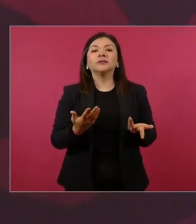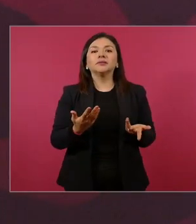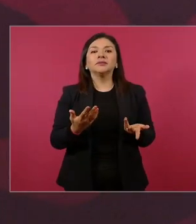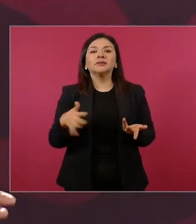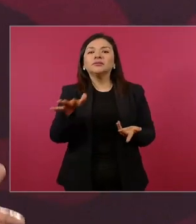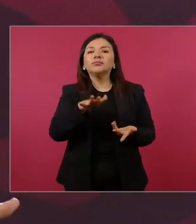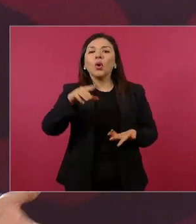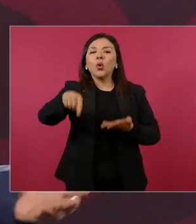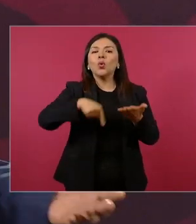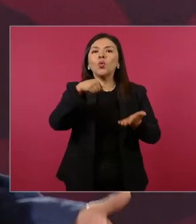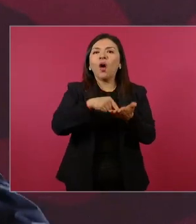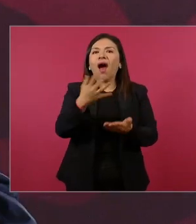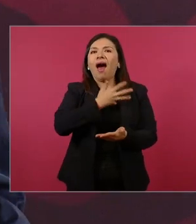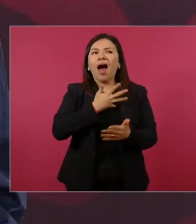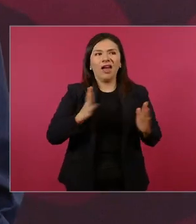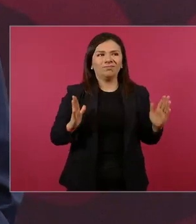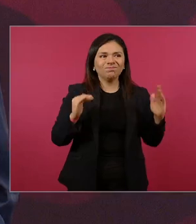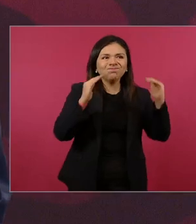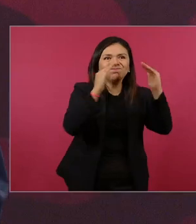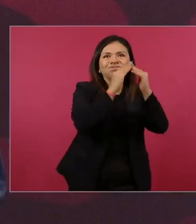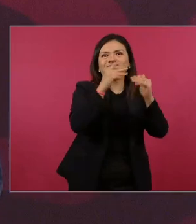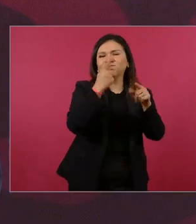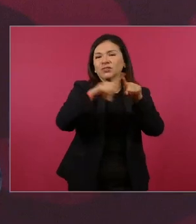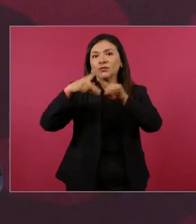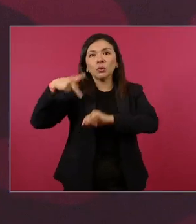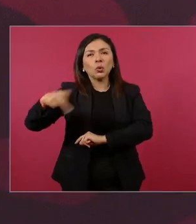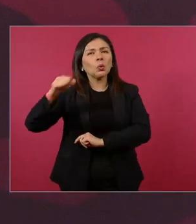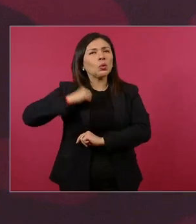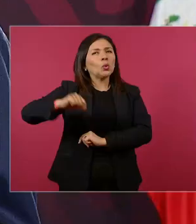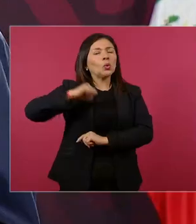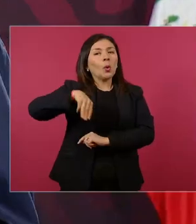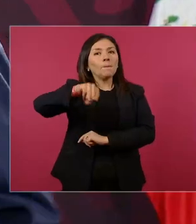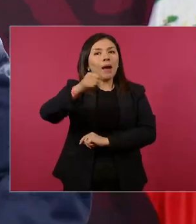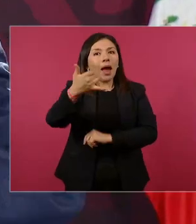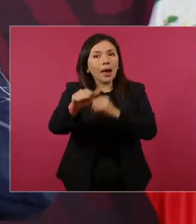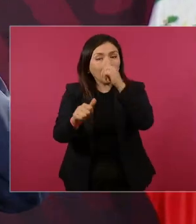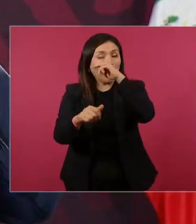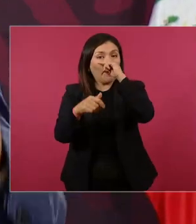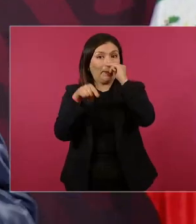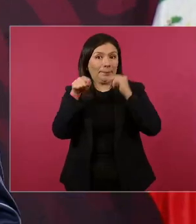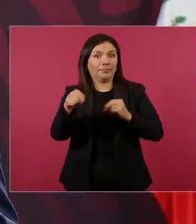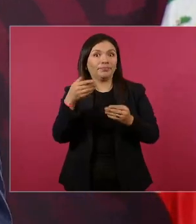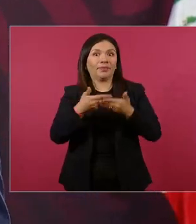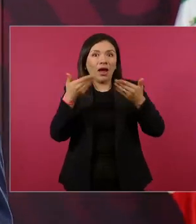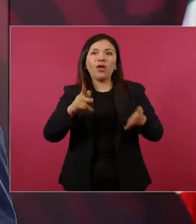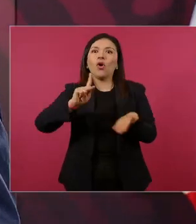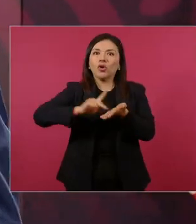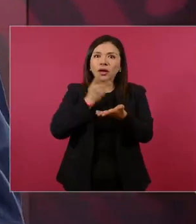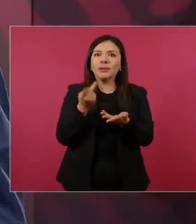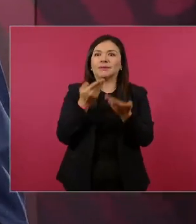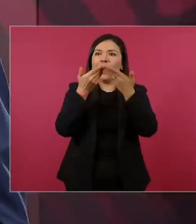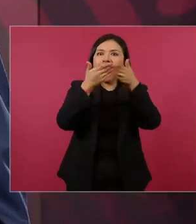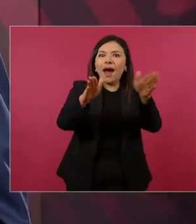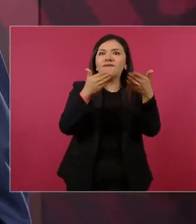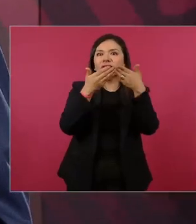las zonas arqueológicas de la gran cultura maya, que se están rehabilitando.